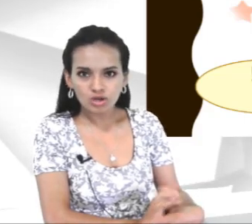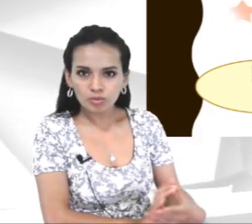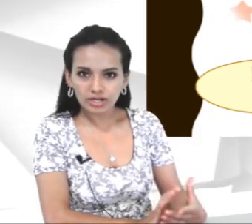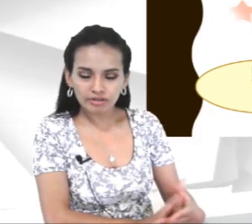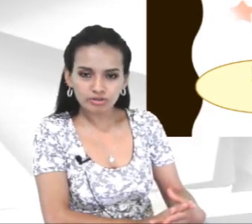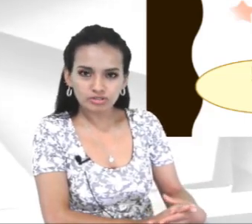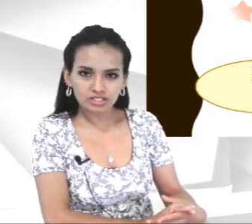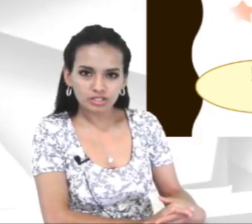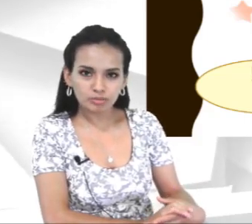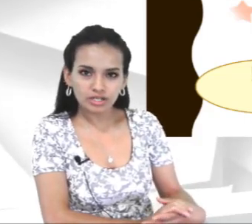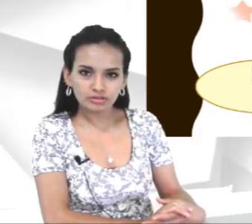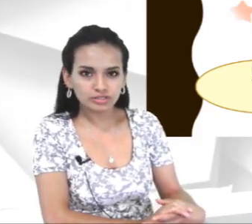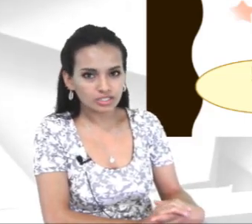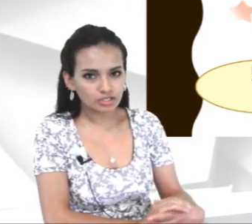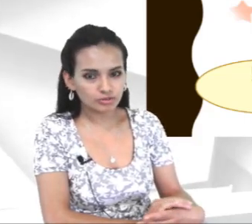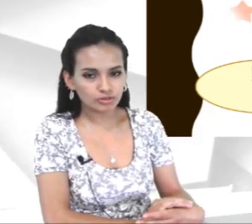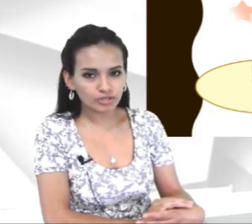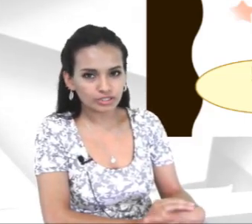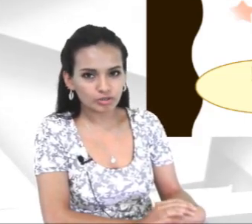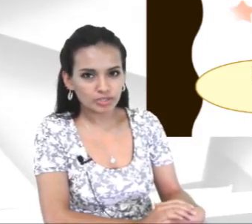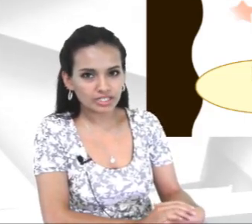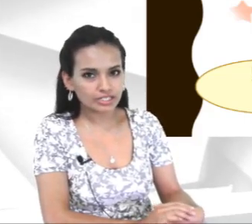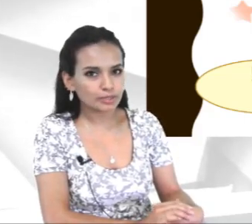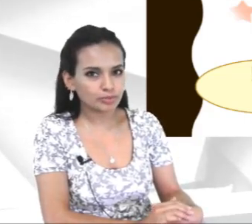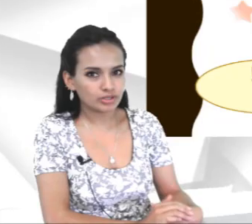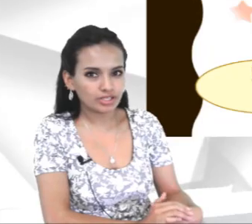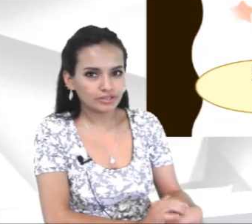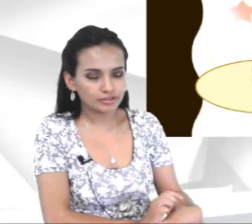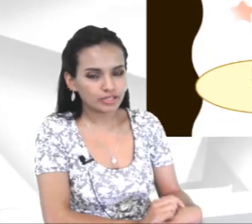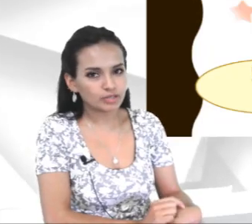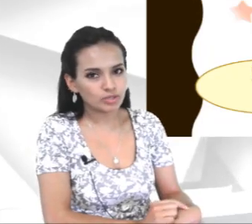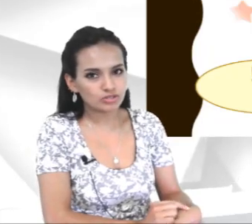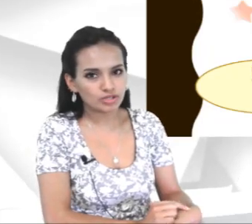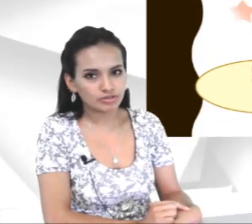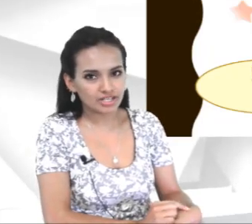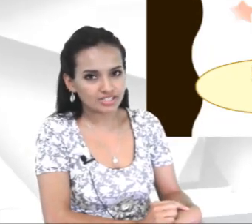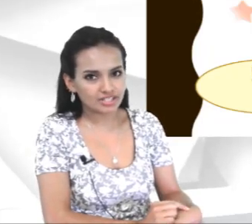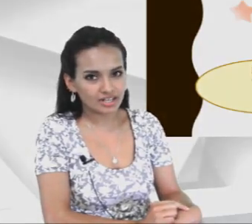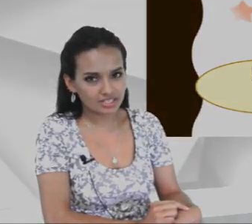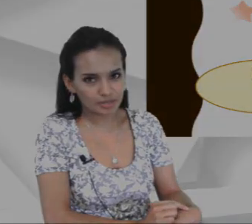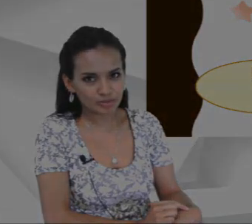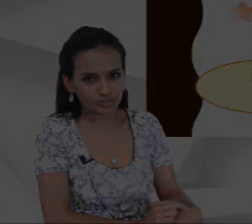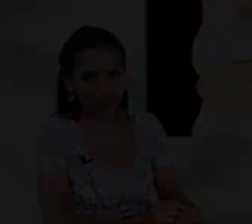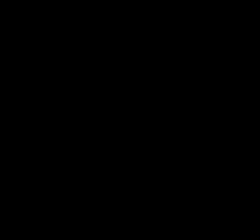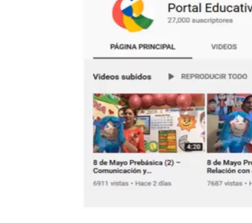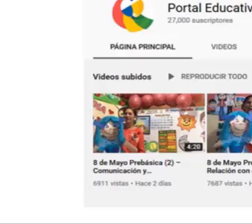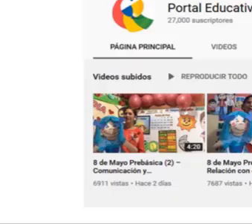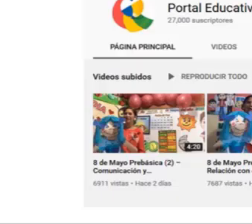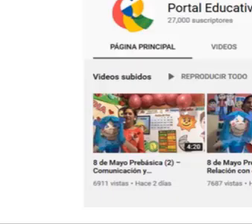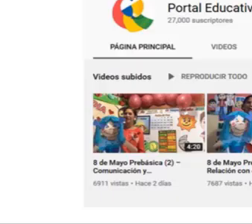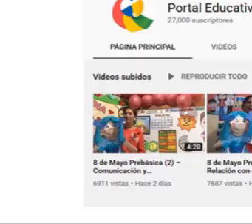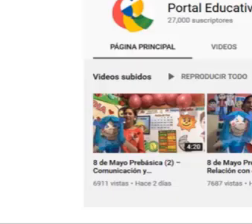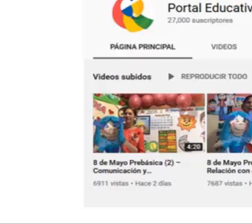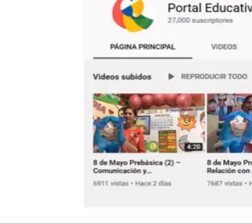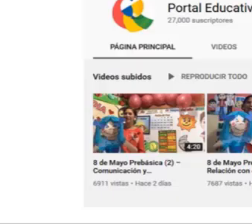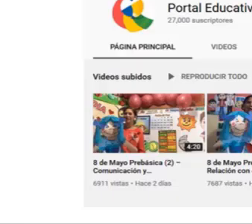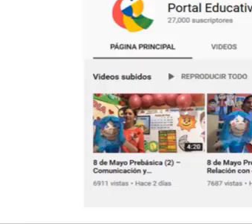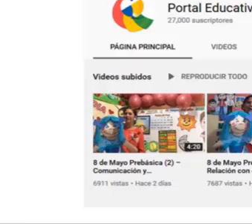salud como el lavado constante de manos y el uso correcto de mascarilla porque lo queremos estudiando en casa hasta la próxima